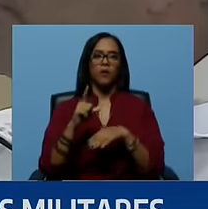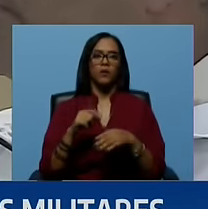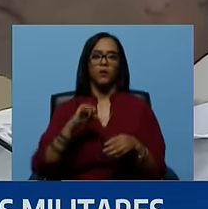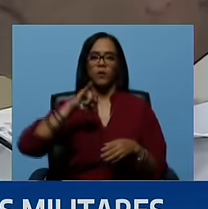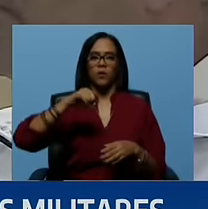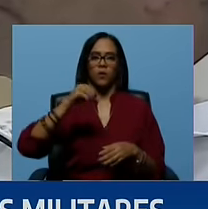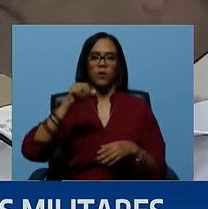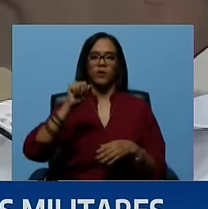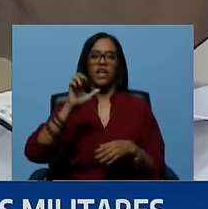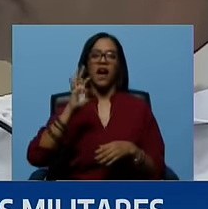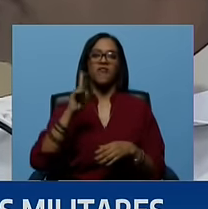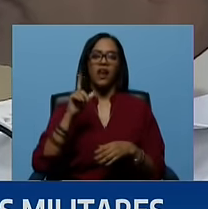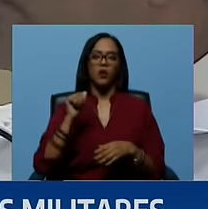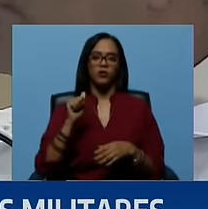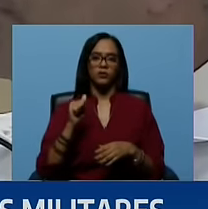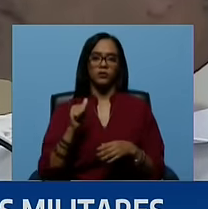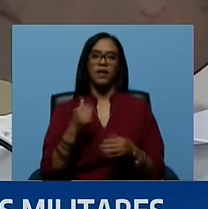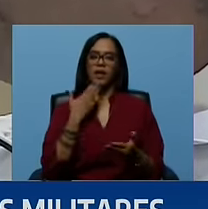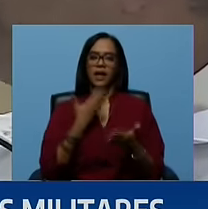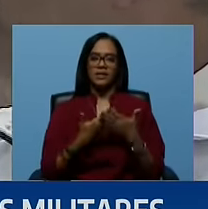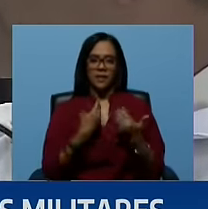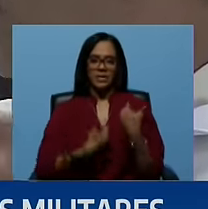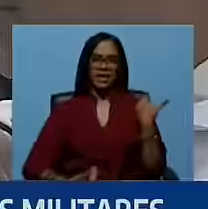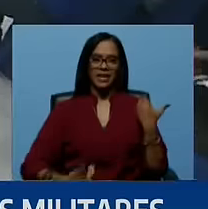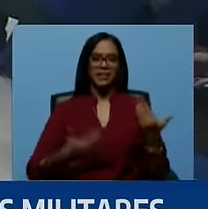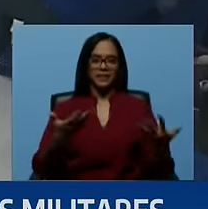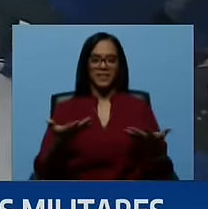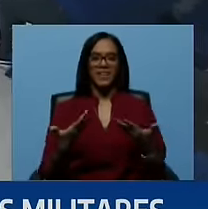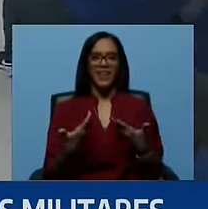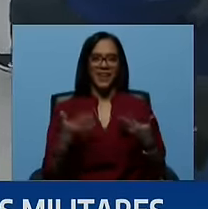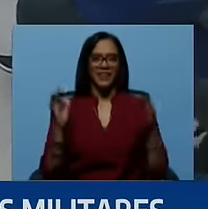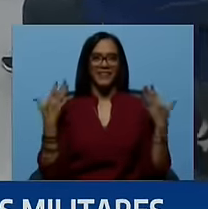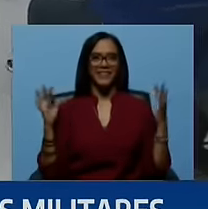Ávalos Gracias presidente por ese